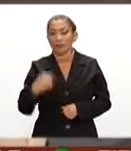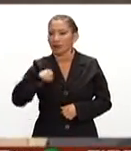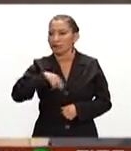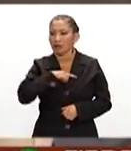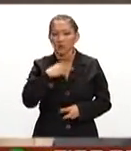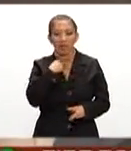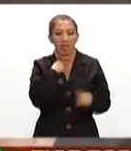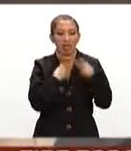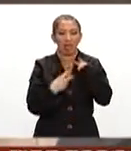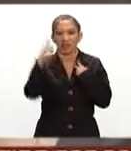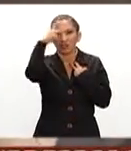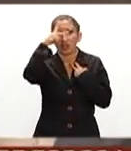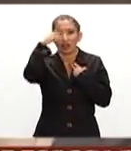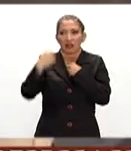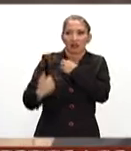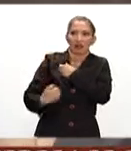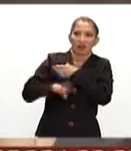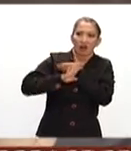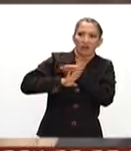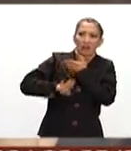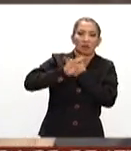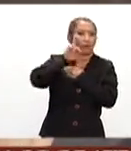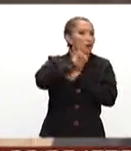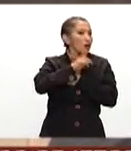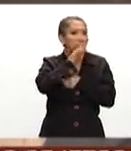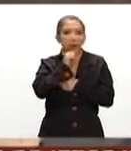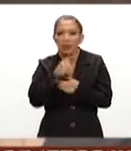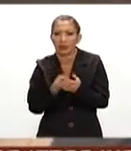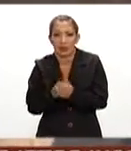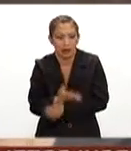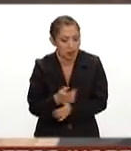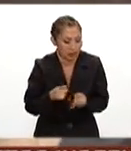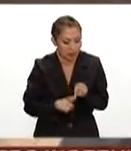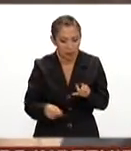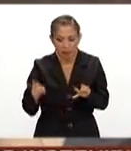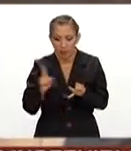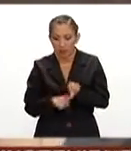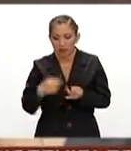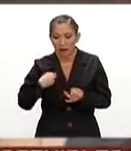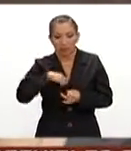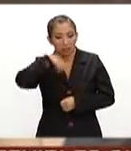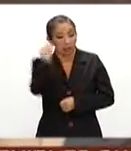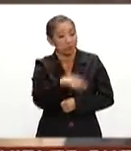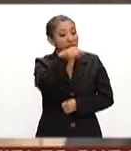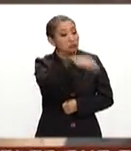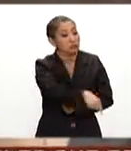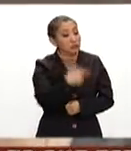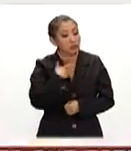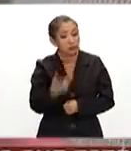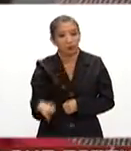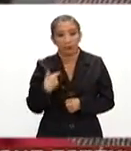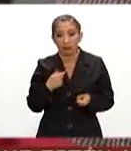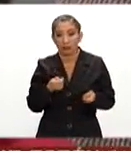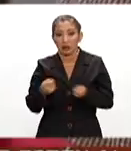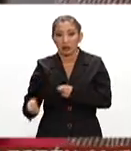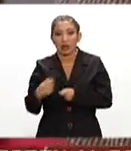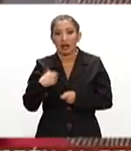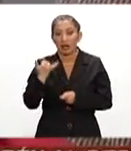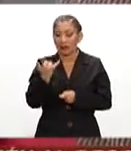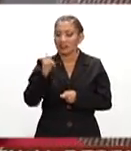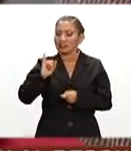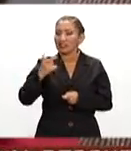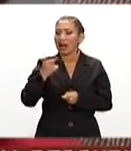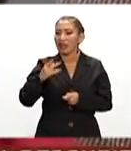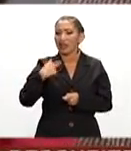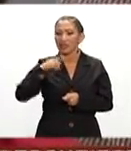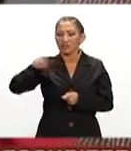Estábamos bajo presión psicológica. Las mujeres no pueden salir a la calle. Estamos obligadas a llevar el niqab. Los yihadistas